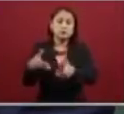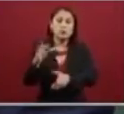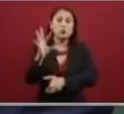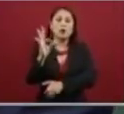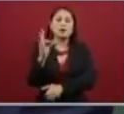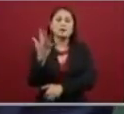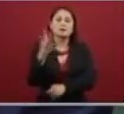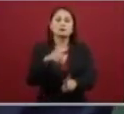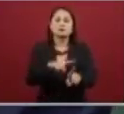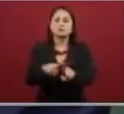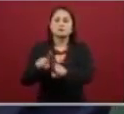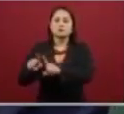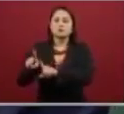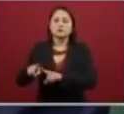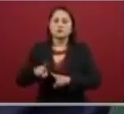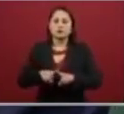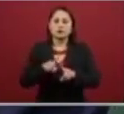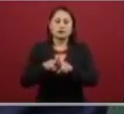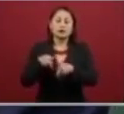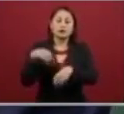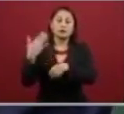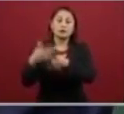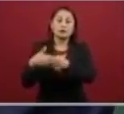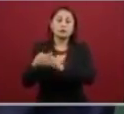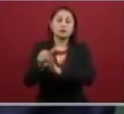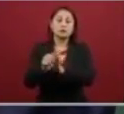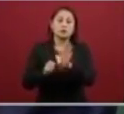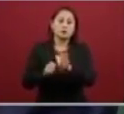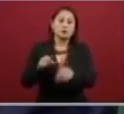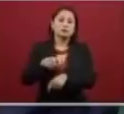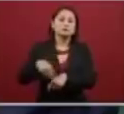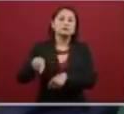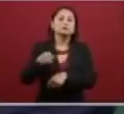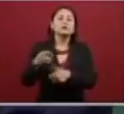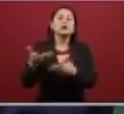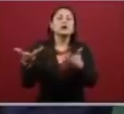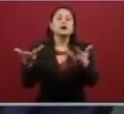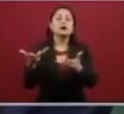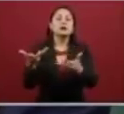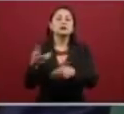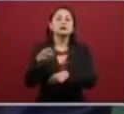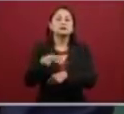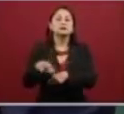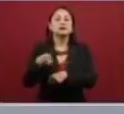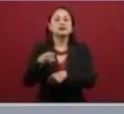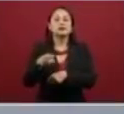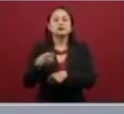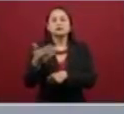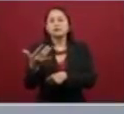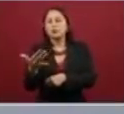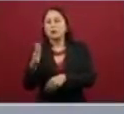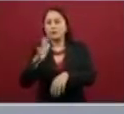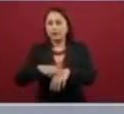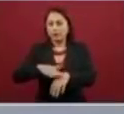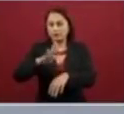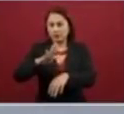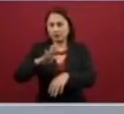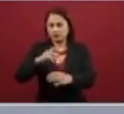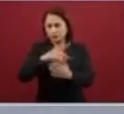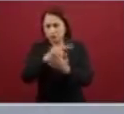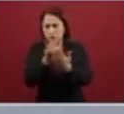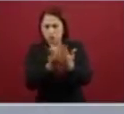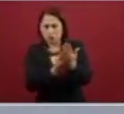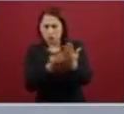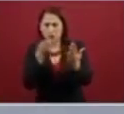abrirán 50 frentes más. ¿En qué consiste este programa? Que